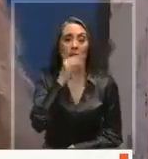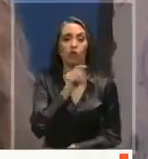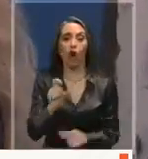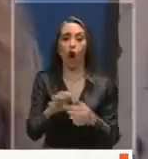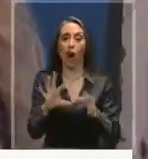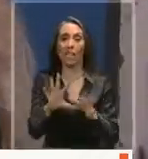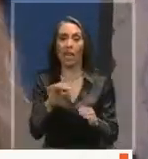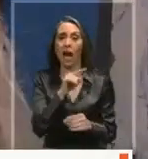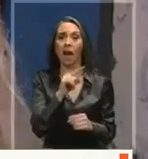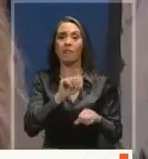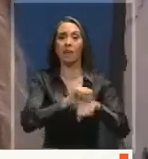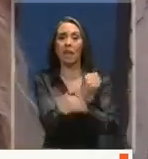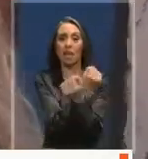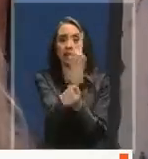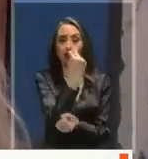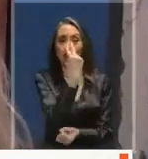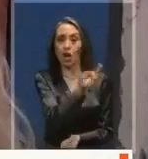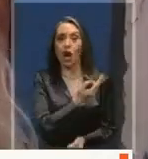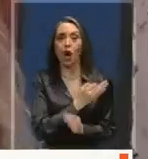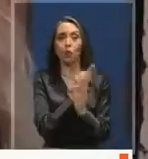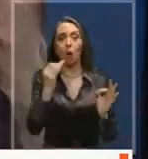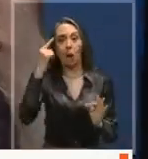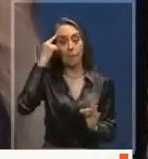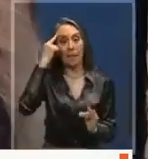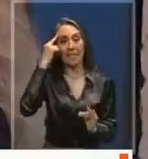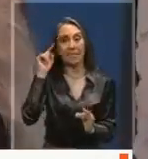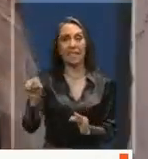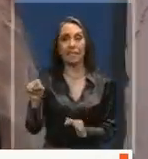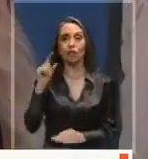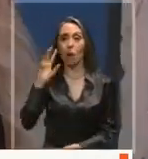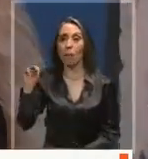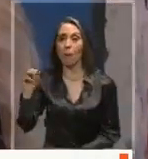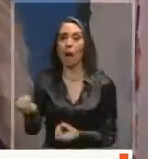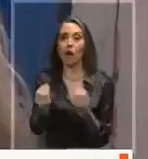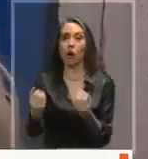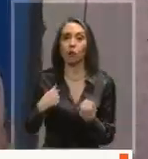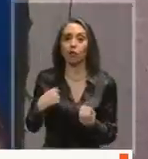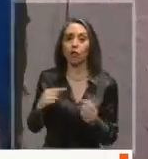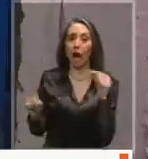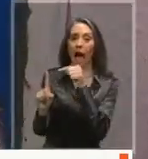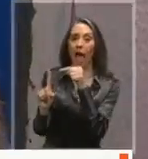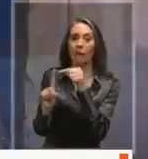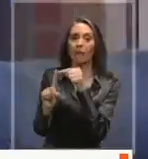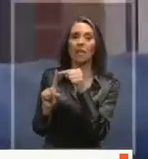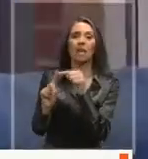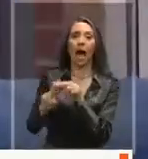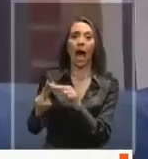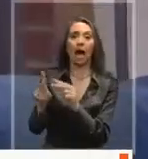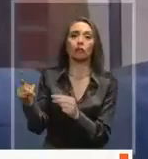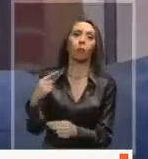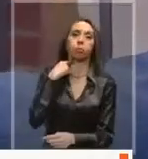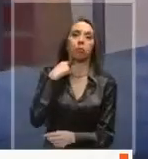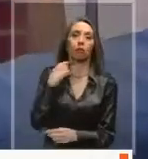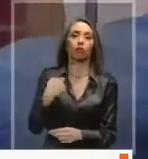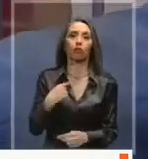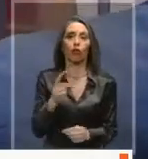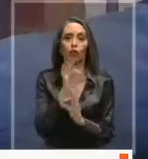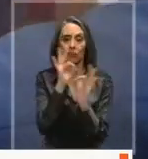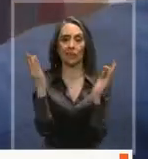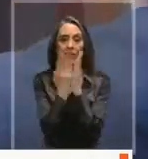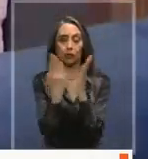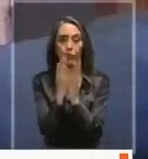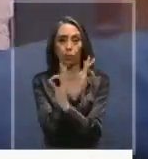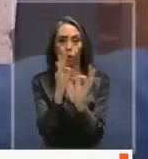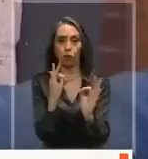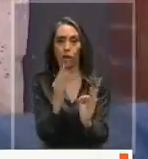Él allá lloraba y me decía, yo nunca pensé una cosa así, madre, ¿cómo yo a ti voy a hacerte una cosa así? Igual, yo no tengo estudio, pero se